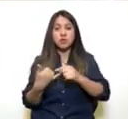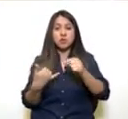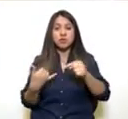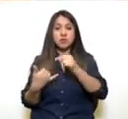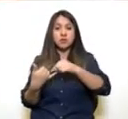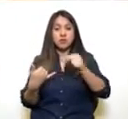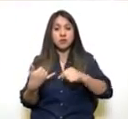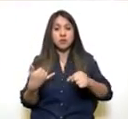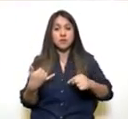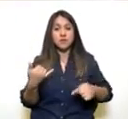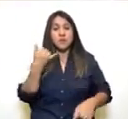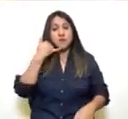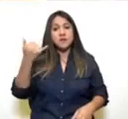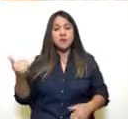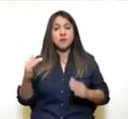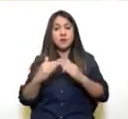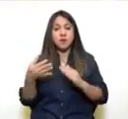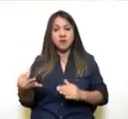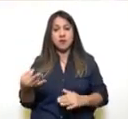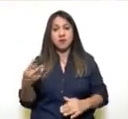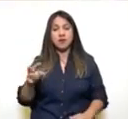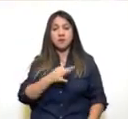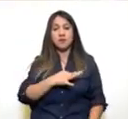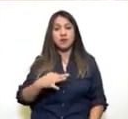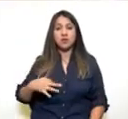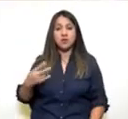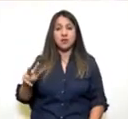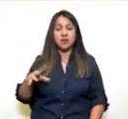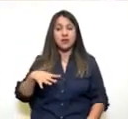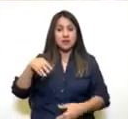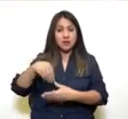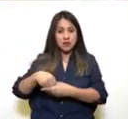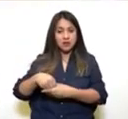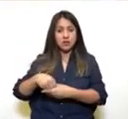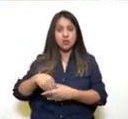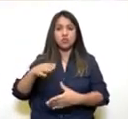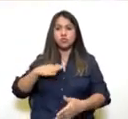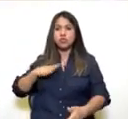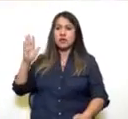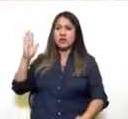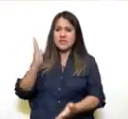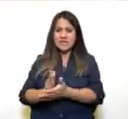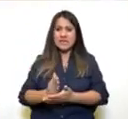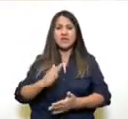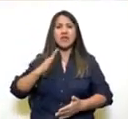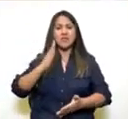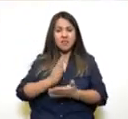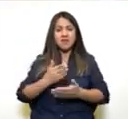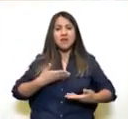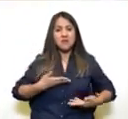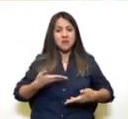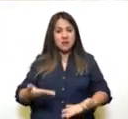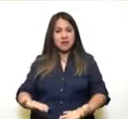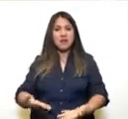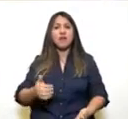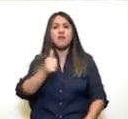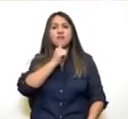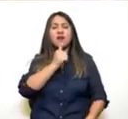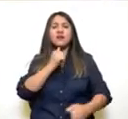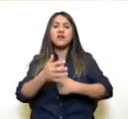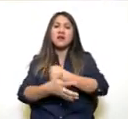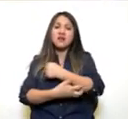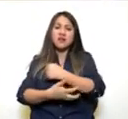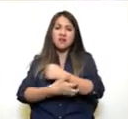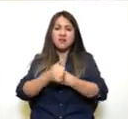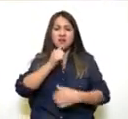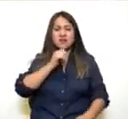de la moneda del ministro del interior y le exigí que me invitara que era una falta de cortesía